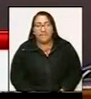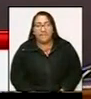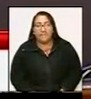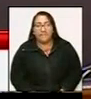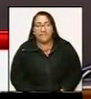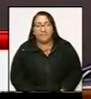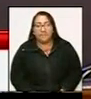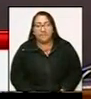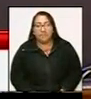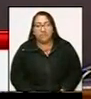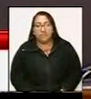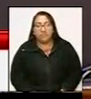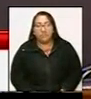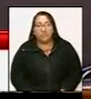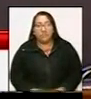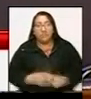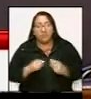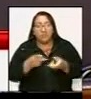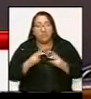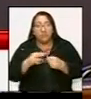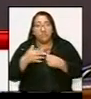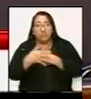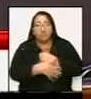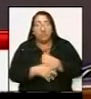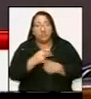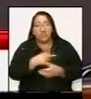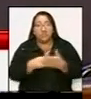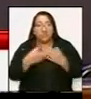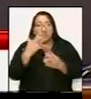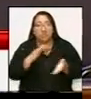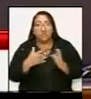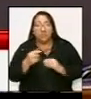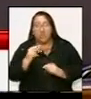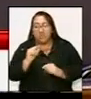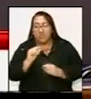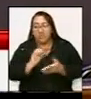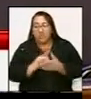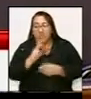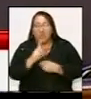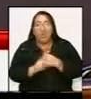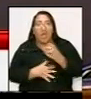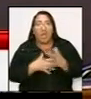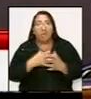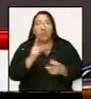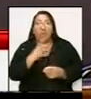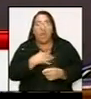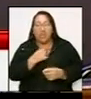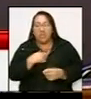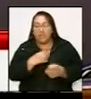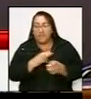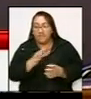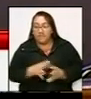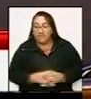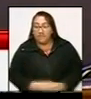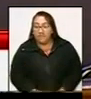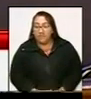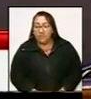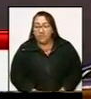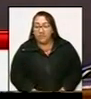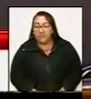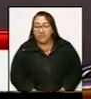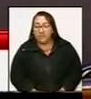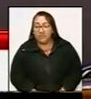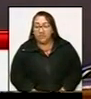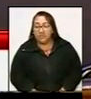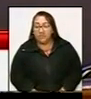pobreza? Presidente, la semana pasada falleció una niña de poco más de un año de edad en mi región. Estaba